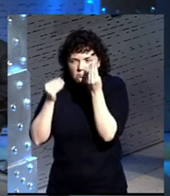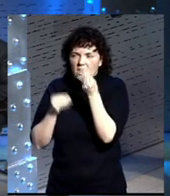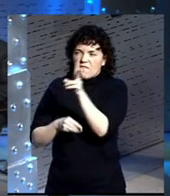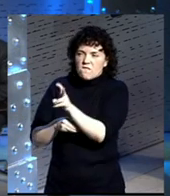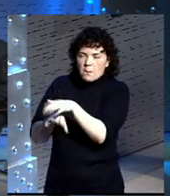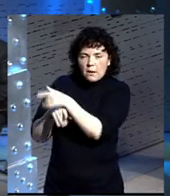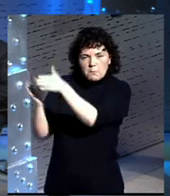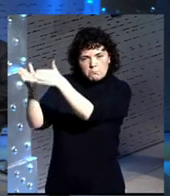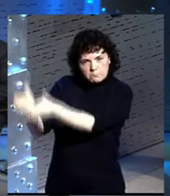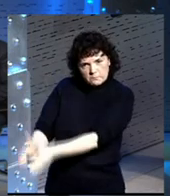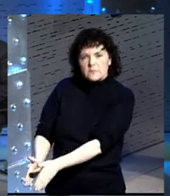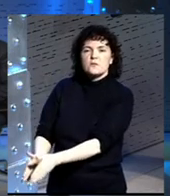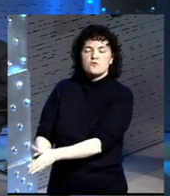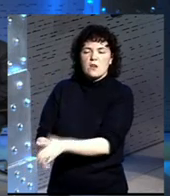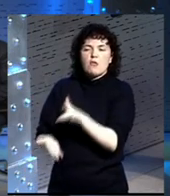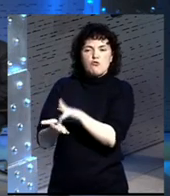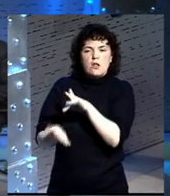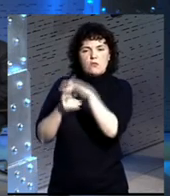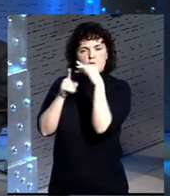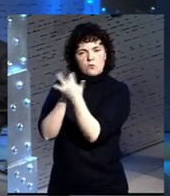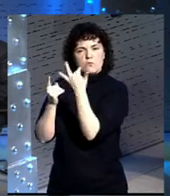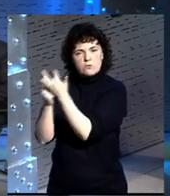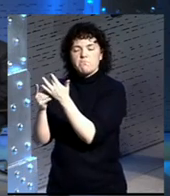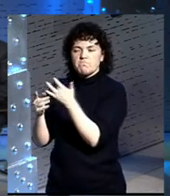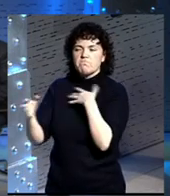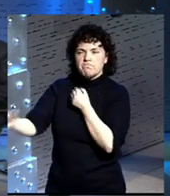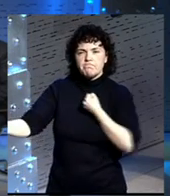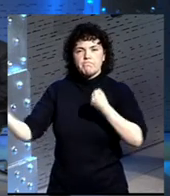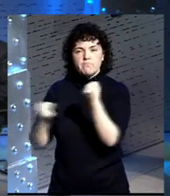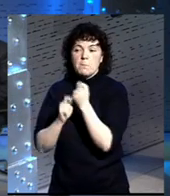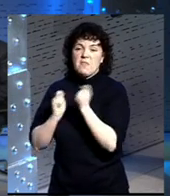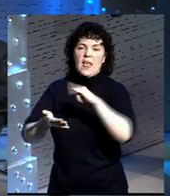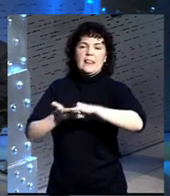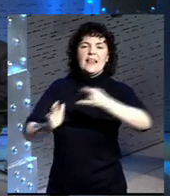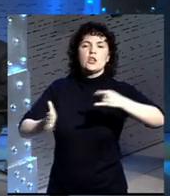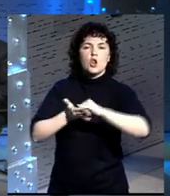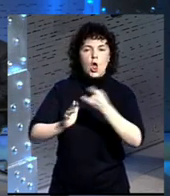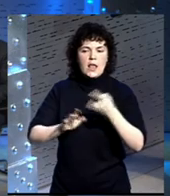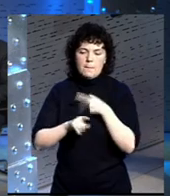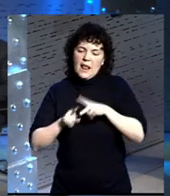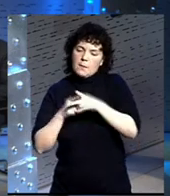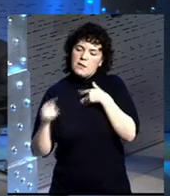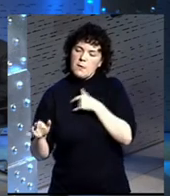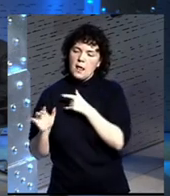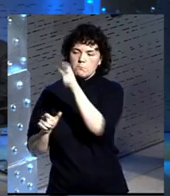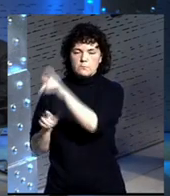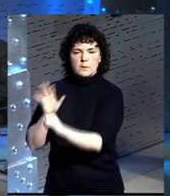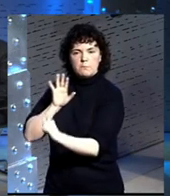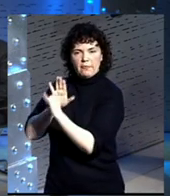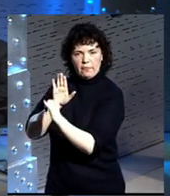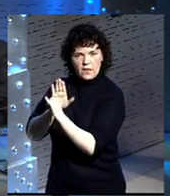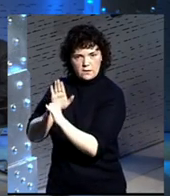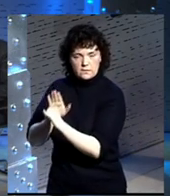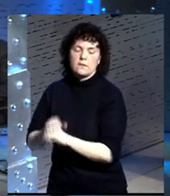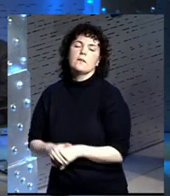la persona en cada momento y utilizar toda la tecnología como una herramienta de acercarnos a las personas. Sí, si me